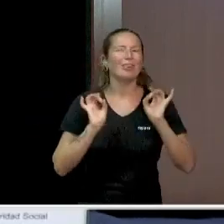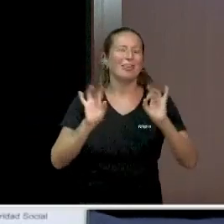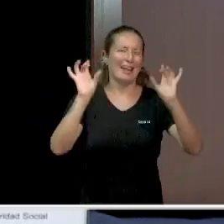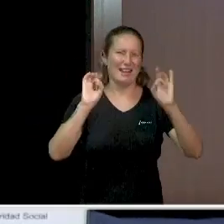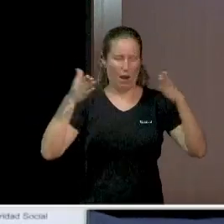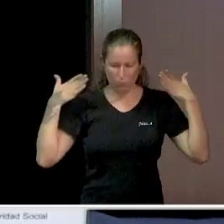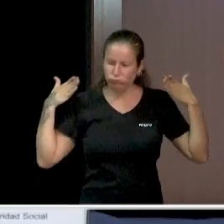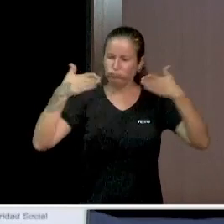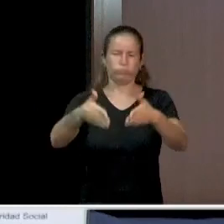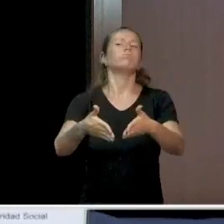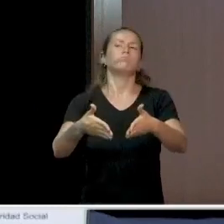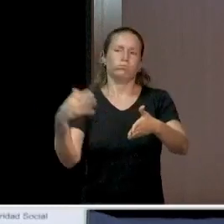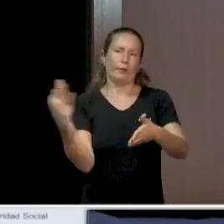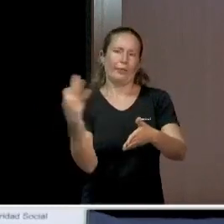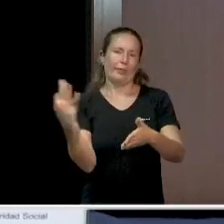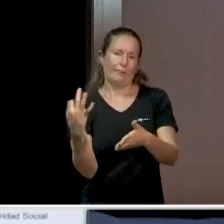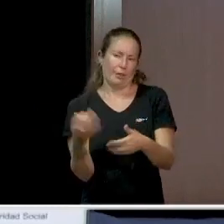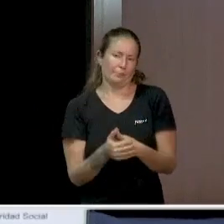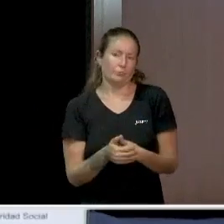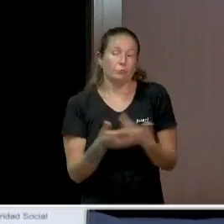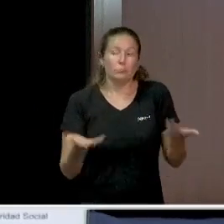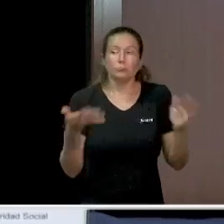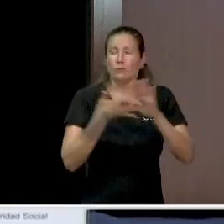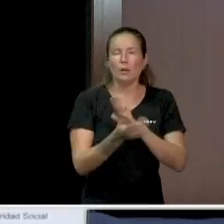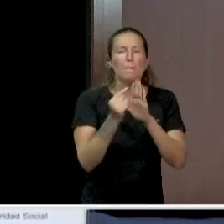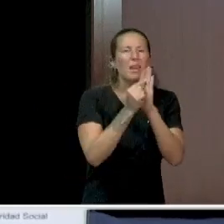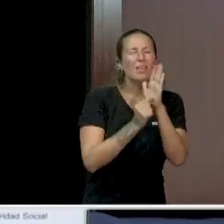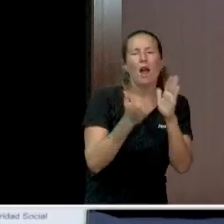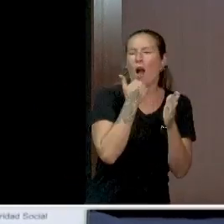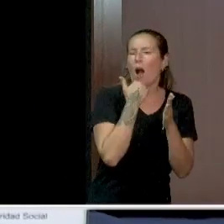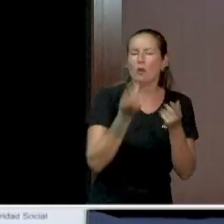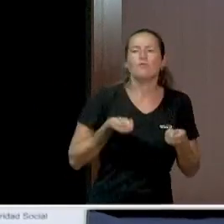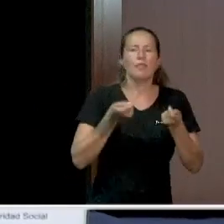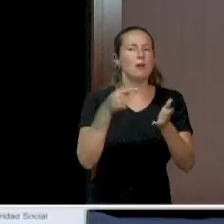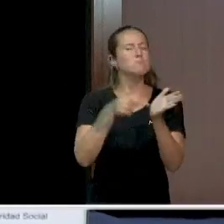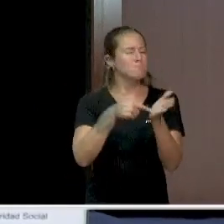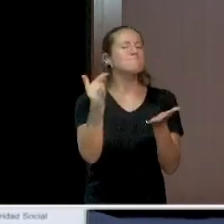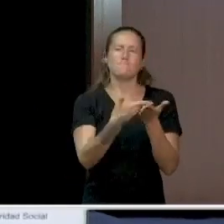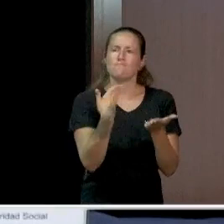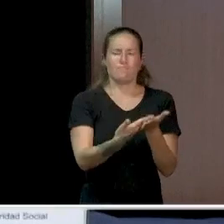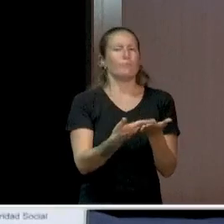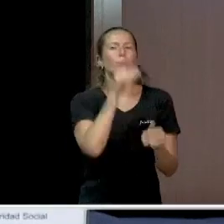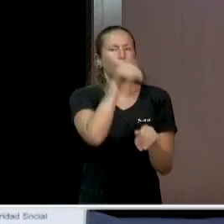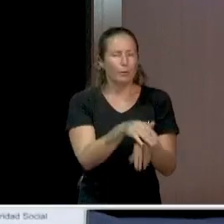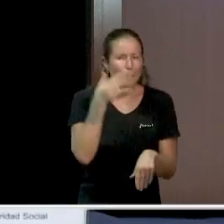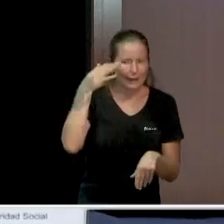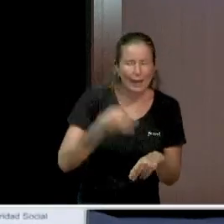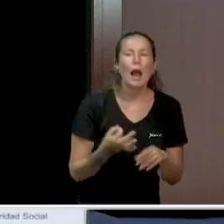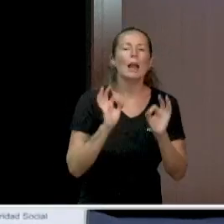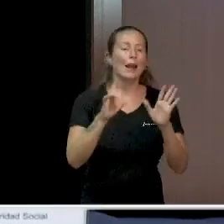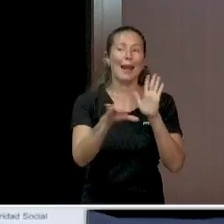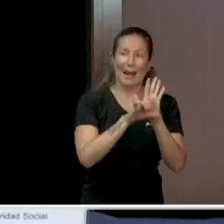es textual, al que aplicar medidas de garantía de igualdad de oportunidades, medidas de garantía de